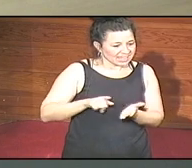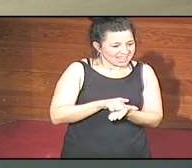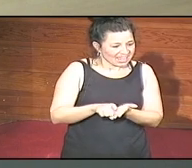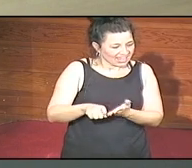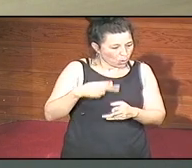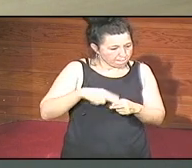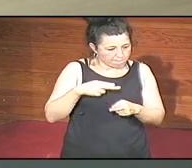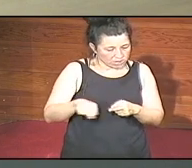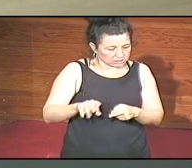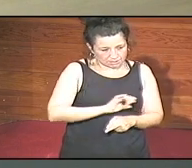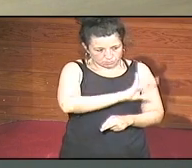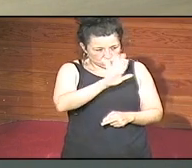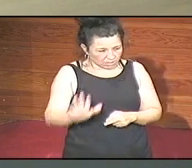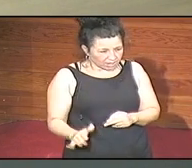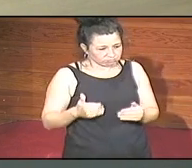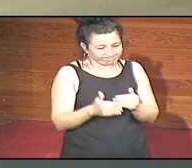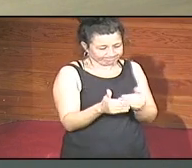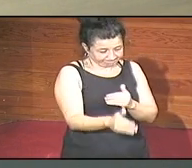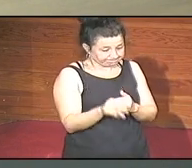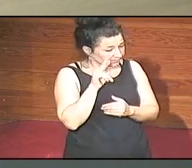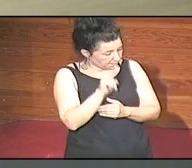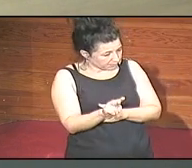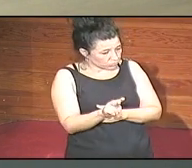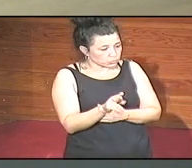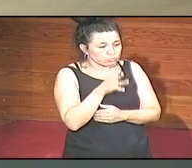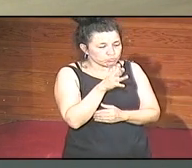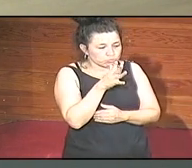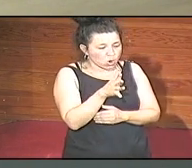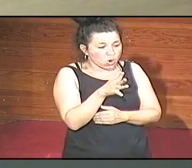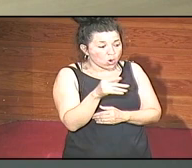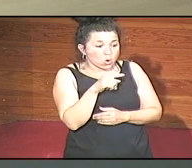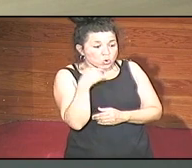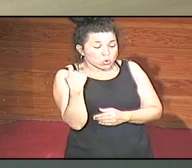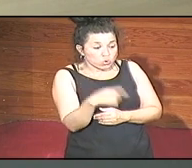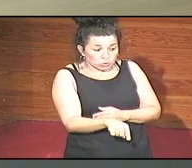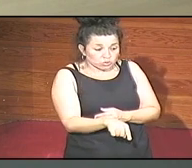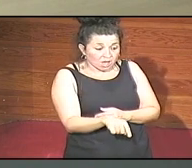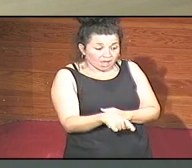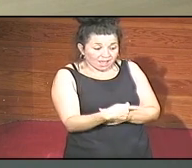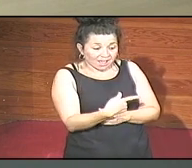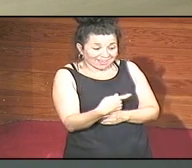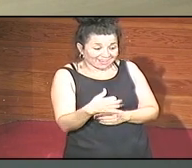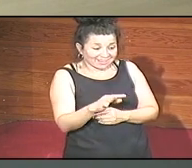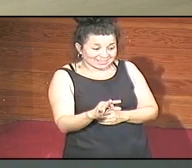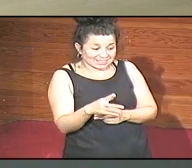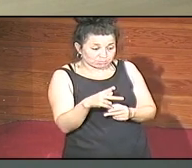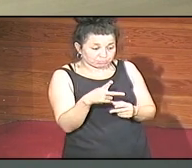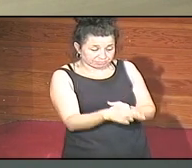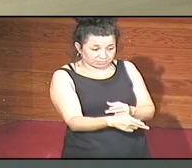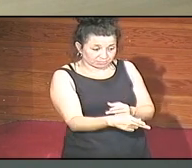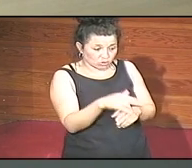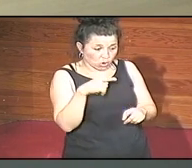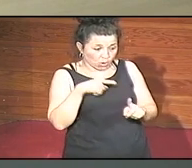y lo vamos a ver en los próximos meses ya lo estamos viendo el hecho de que rusia apagar el gas para presionar a europa